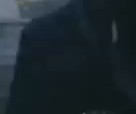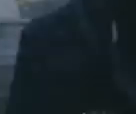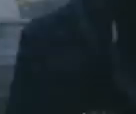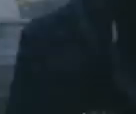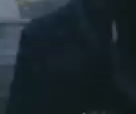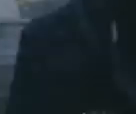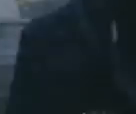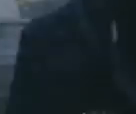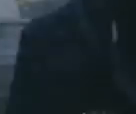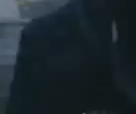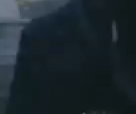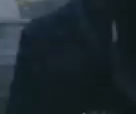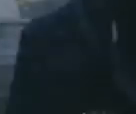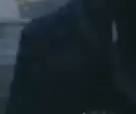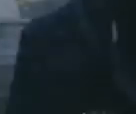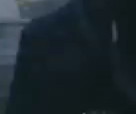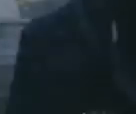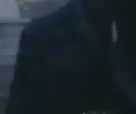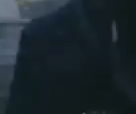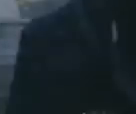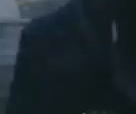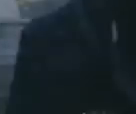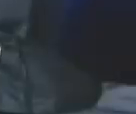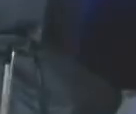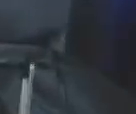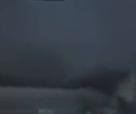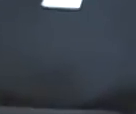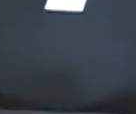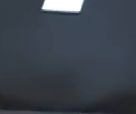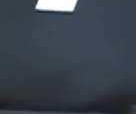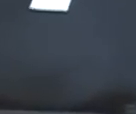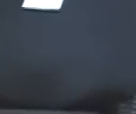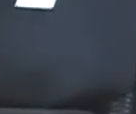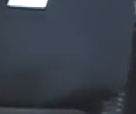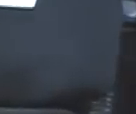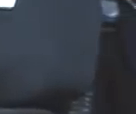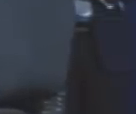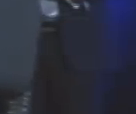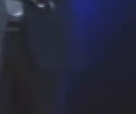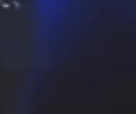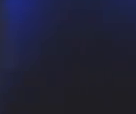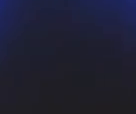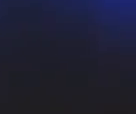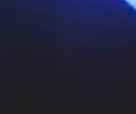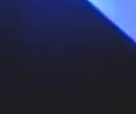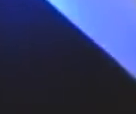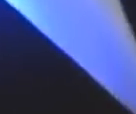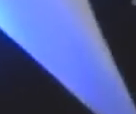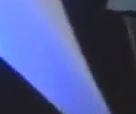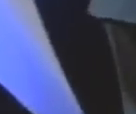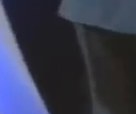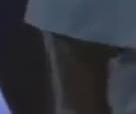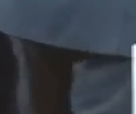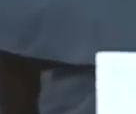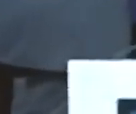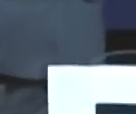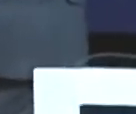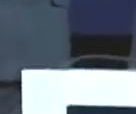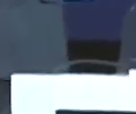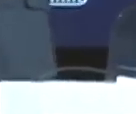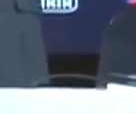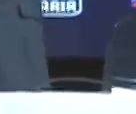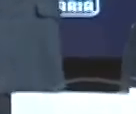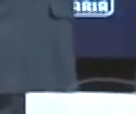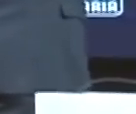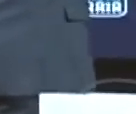de la República Bolivariana de Venezuela, comandante en jefe de la Fuerza Armada Nacional Bolivariana.